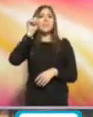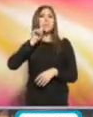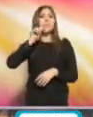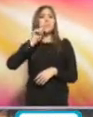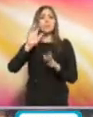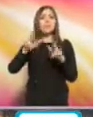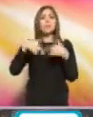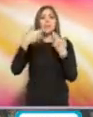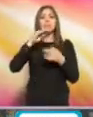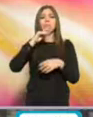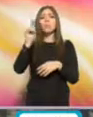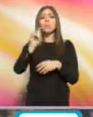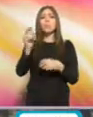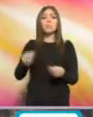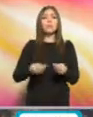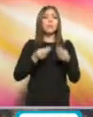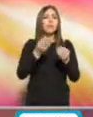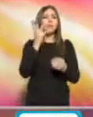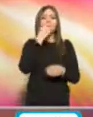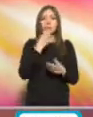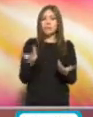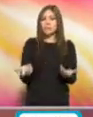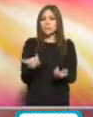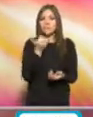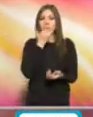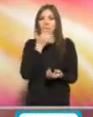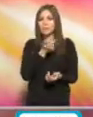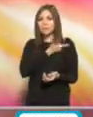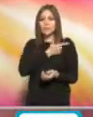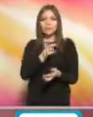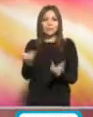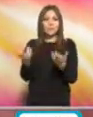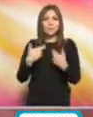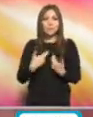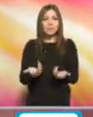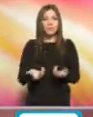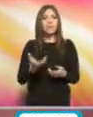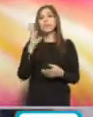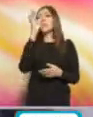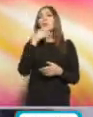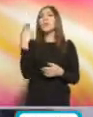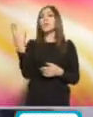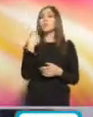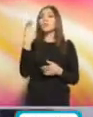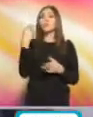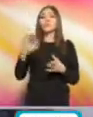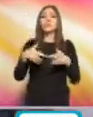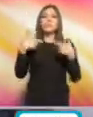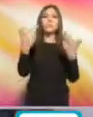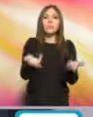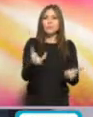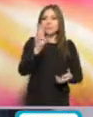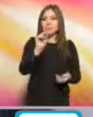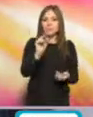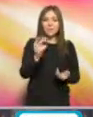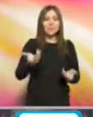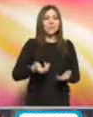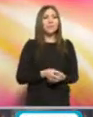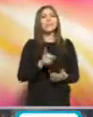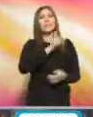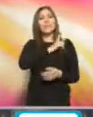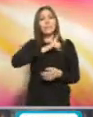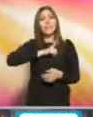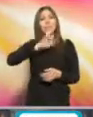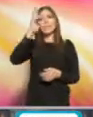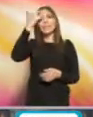yo digo, llega el novio y me dice, ay, mira qué bonito, a mí no me gusta, ¿no? Yo, ¿cómo Qué le bonita digo que- licuadora te Exacto. regalaron. O sea, pero ¿por ¿No? qué? Entonces, acuérdense